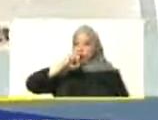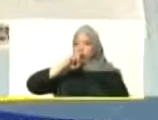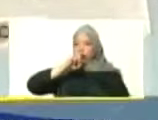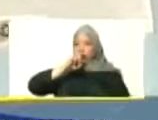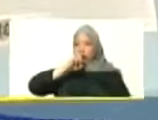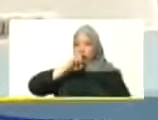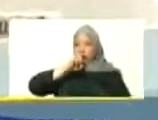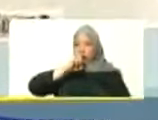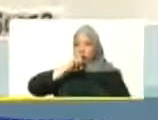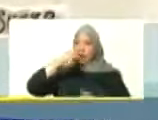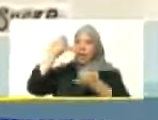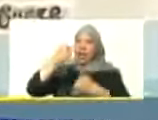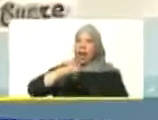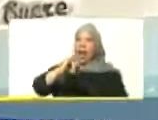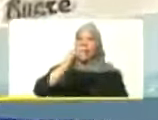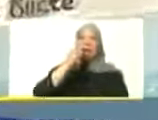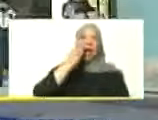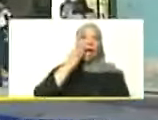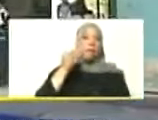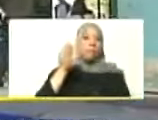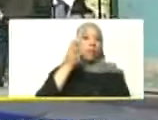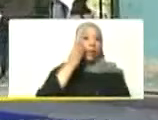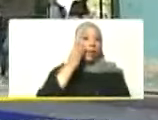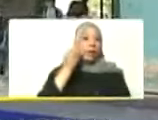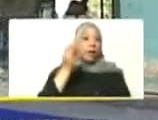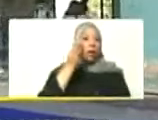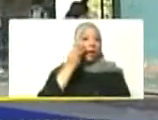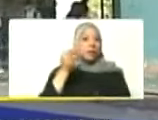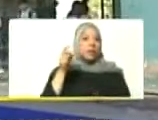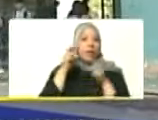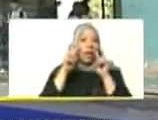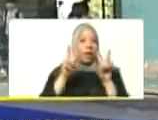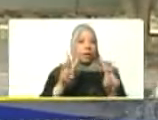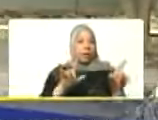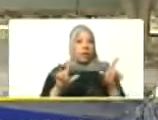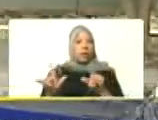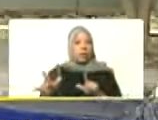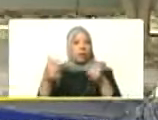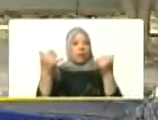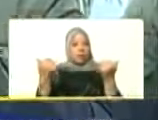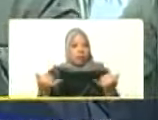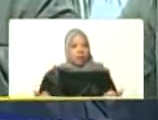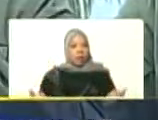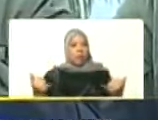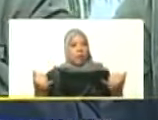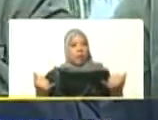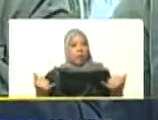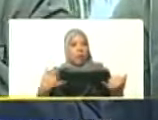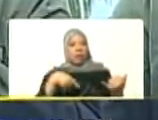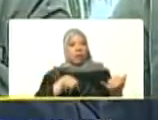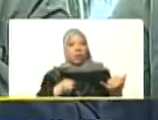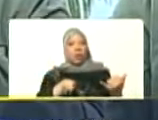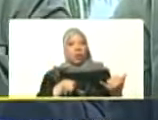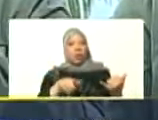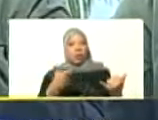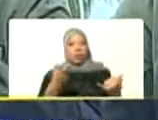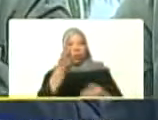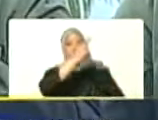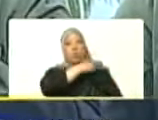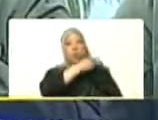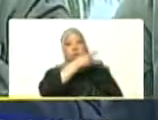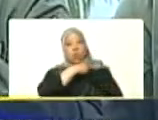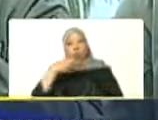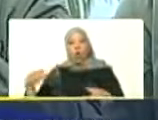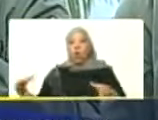ya teníamos una experiencia, usted lo ha mencionado allí, casualmente estamos en Catia, yo era un joven teniente coronel, comandante de